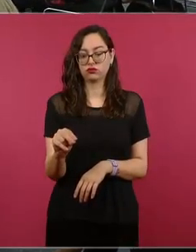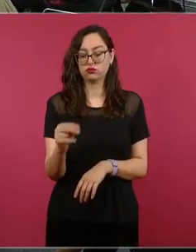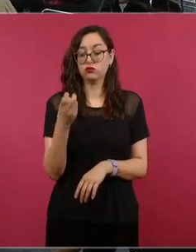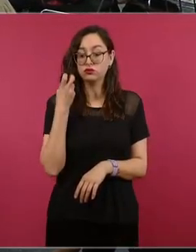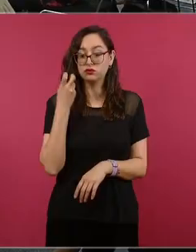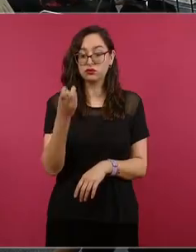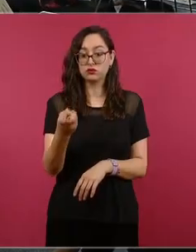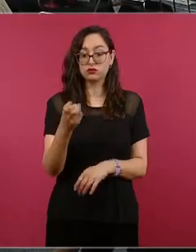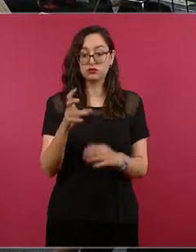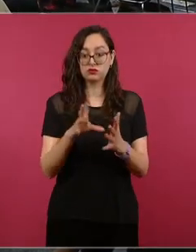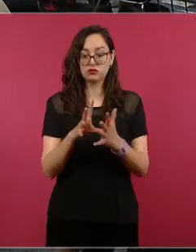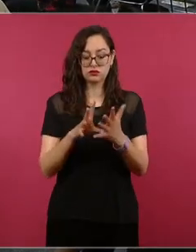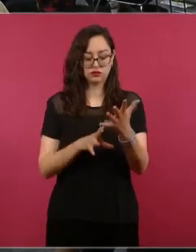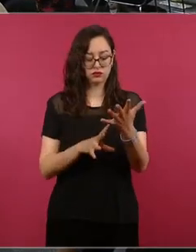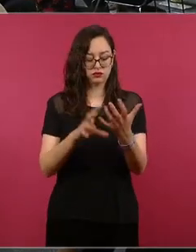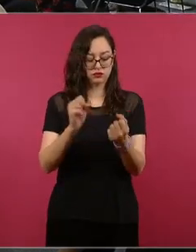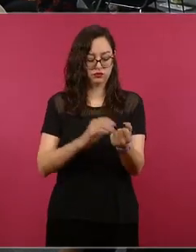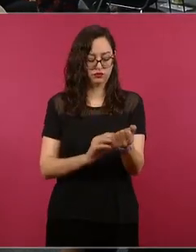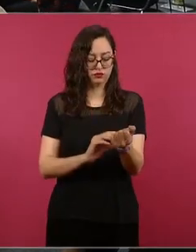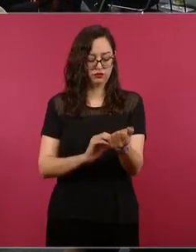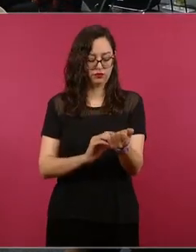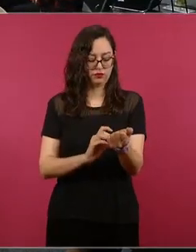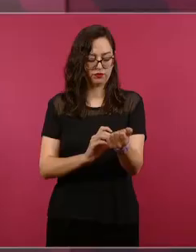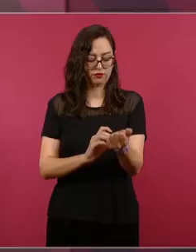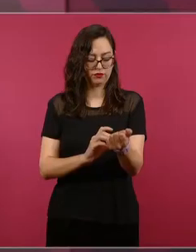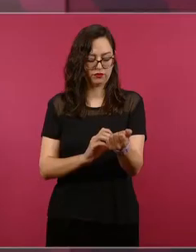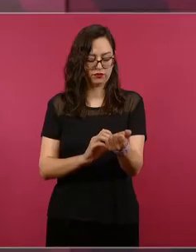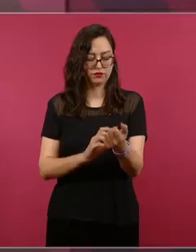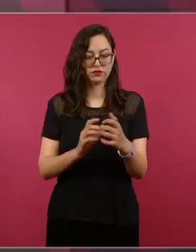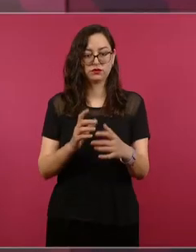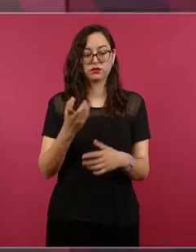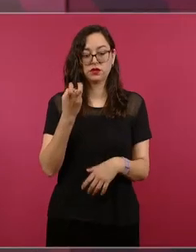violatorio de nuestra soberanía.